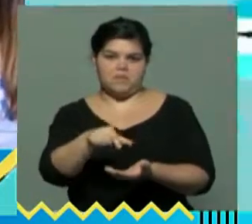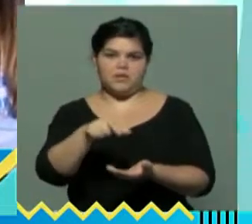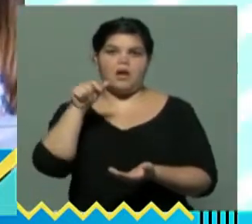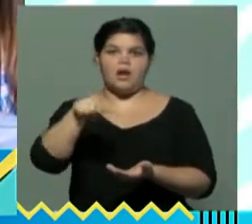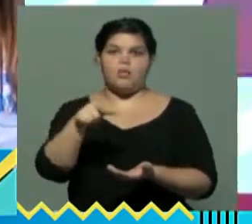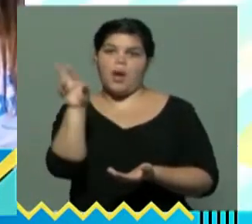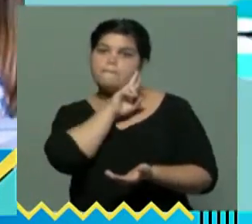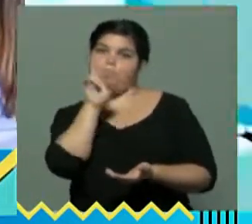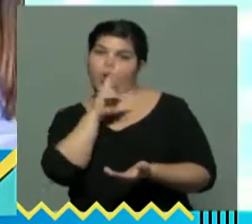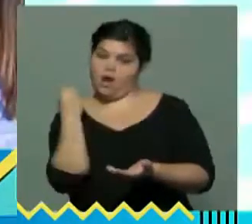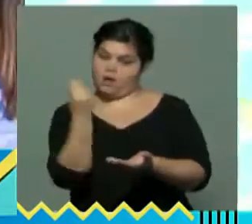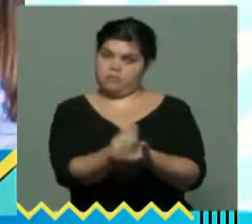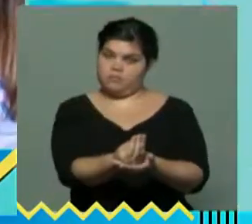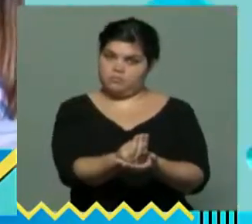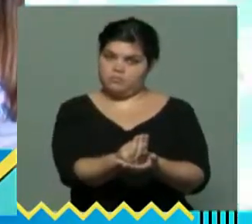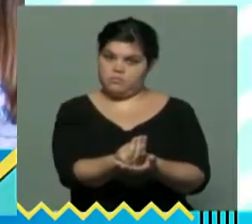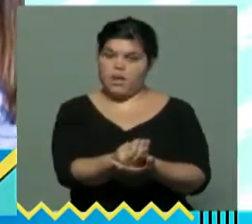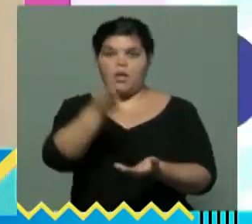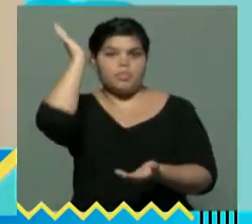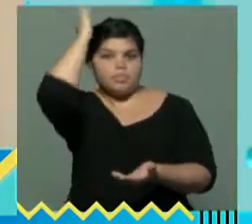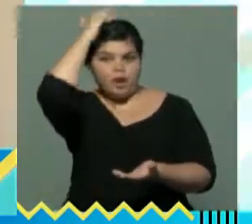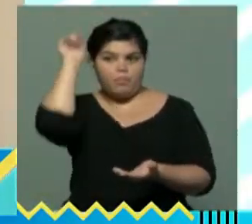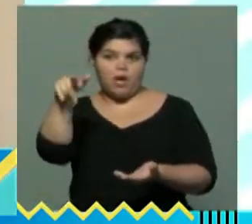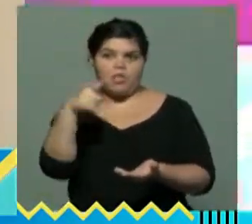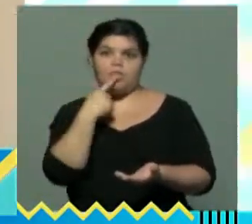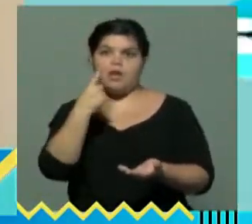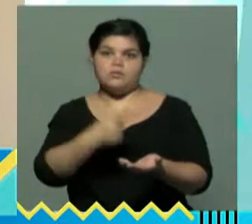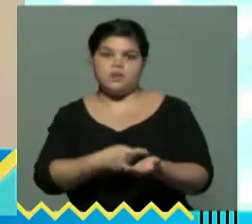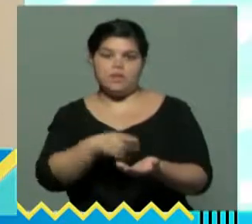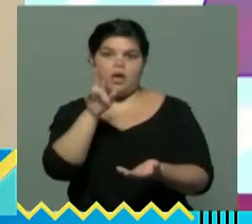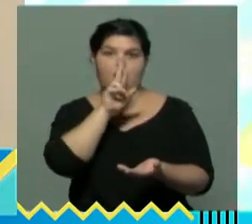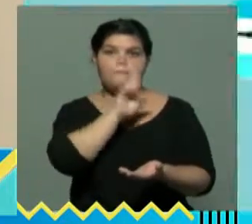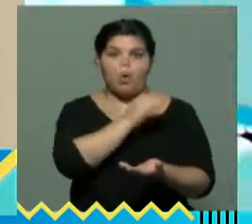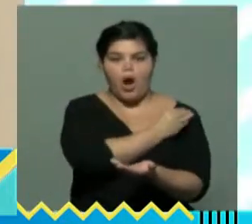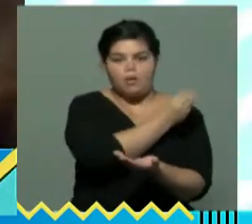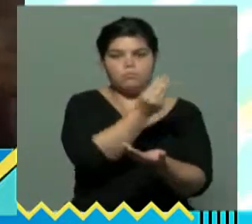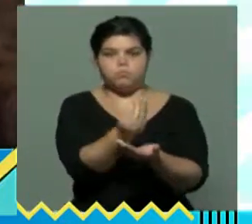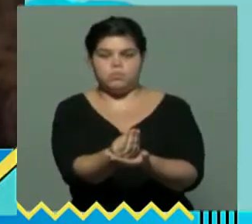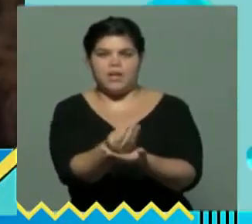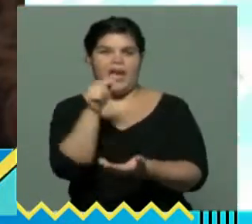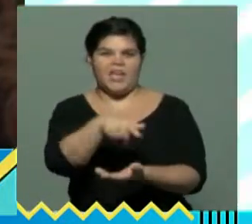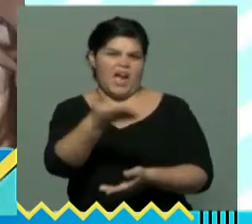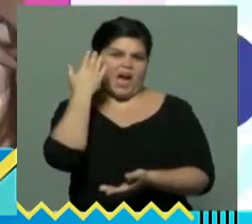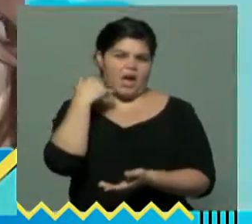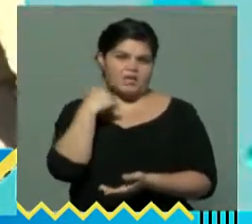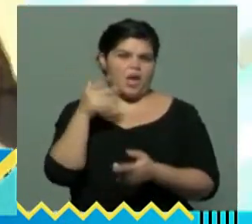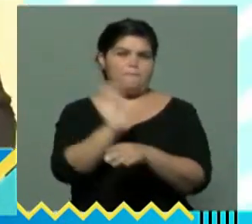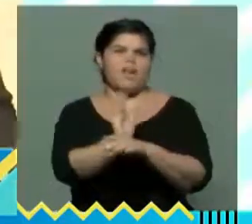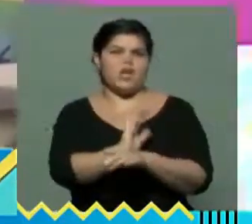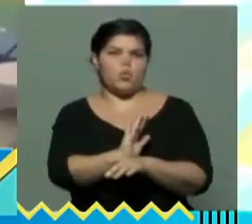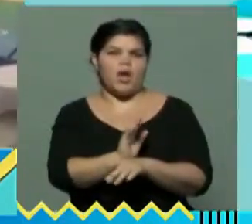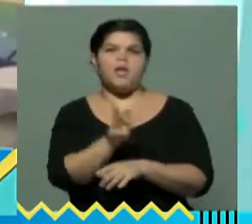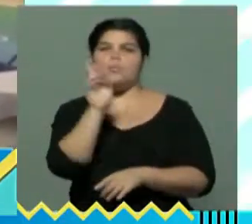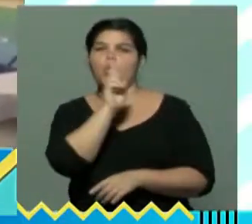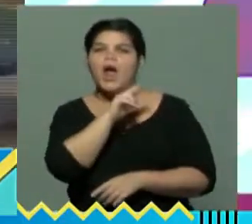acaba de tomar la decisión de nombrar a una mujer en la CIA. Eso que aparece con la película de James Bond como la mujer M, ¿se acuerdan? Bueno, eso